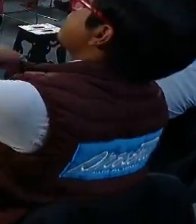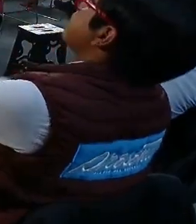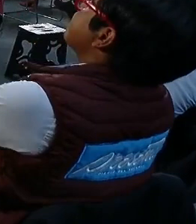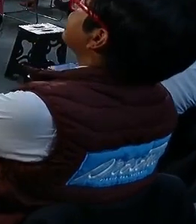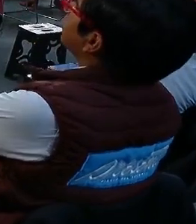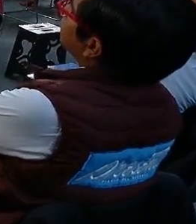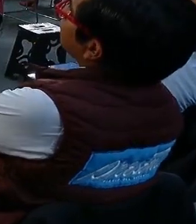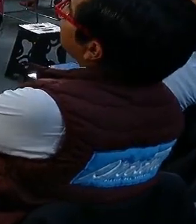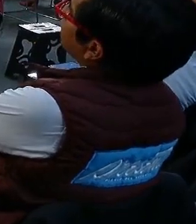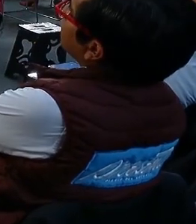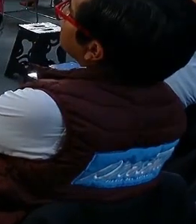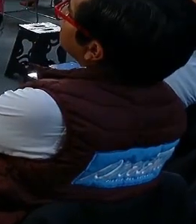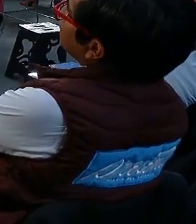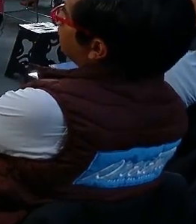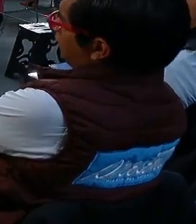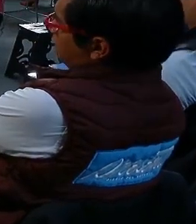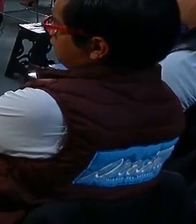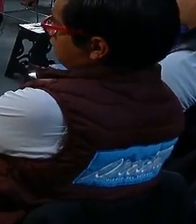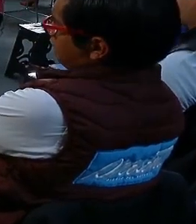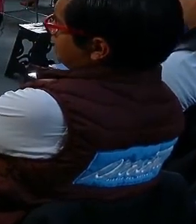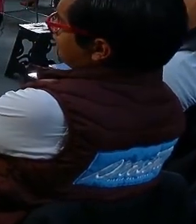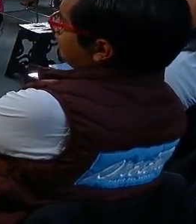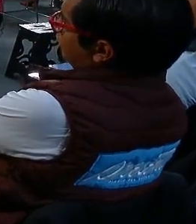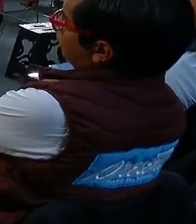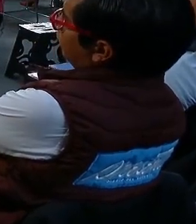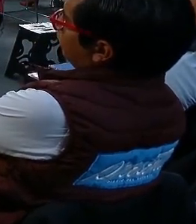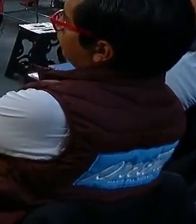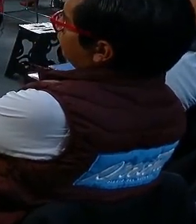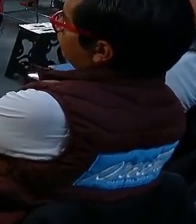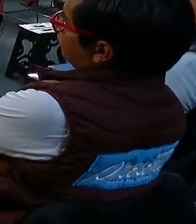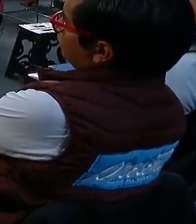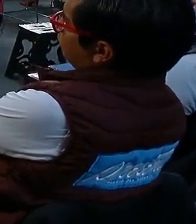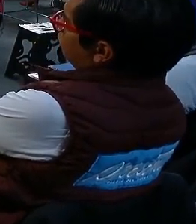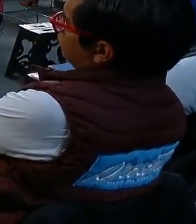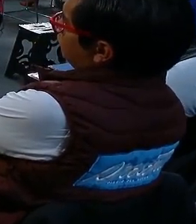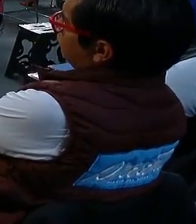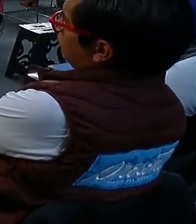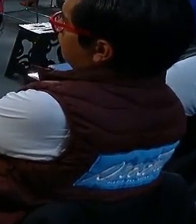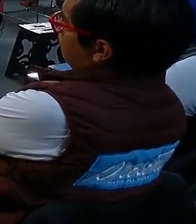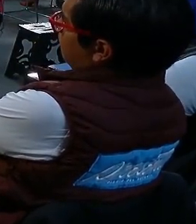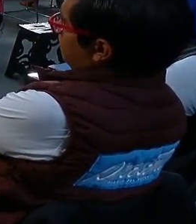No puede haber desalojos.